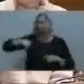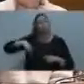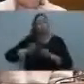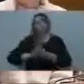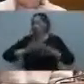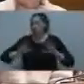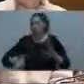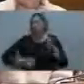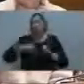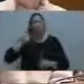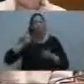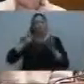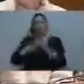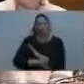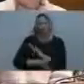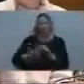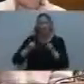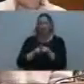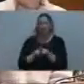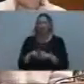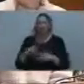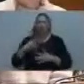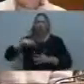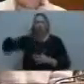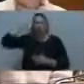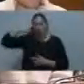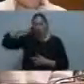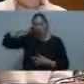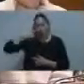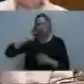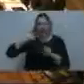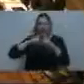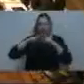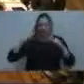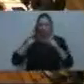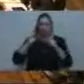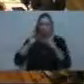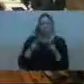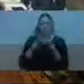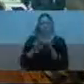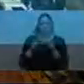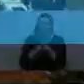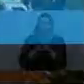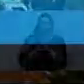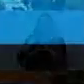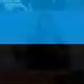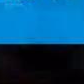esto no puede ser un reflejo del estado de la cultura y de los BIC en Asturias. Fijaremos cuestión en la moción.